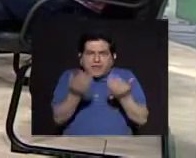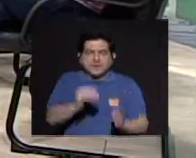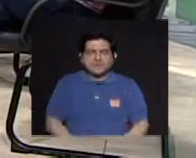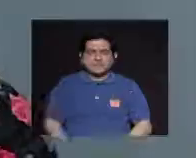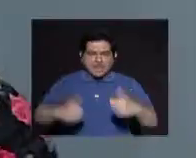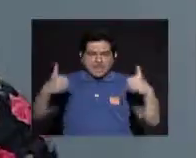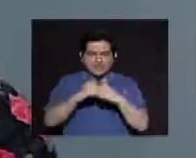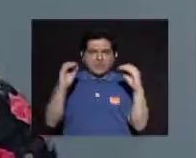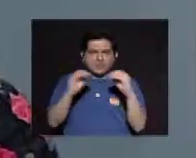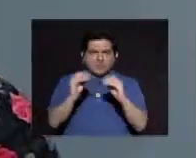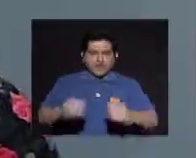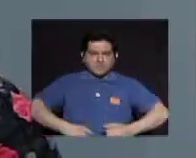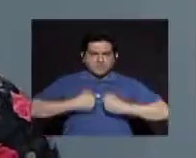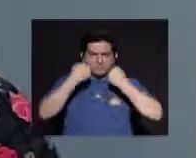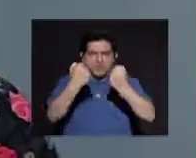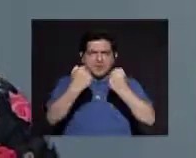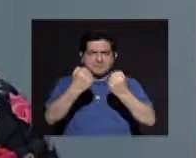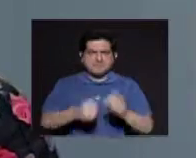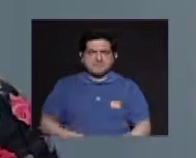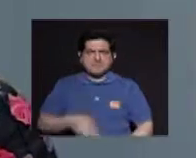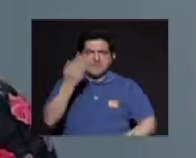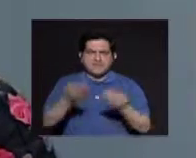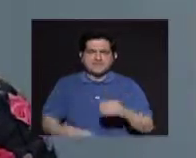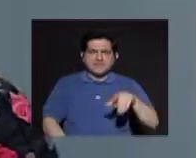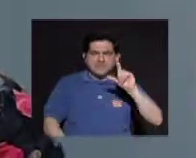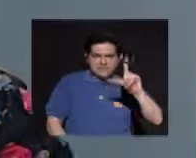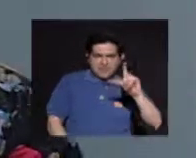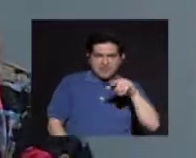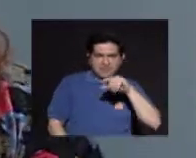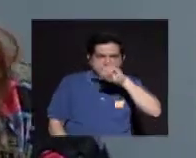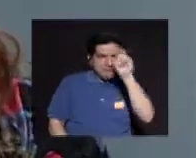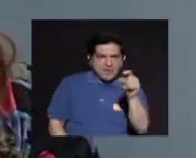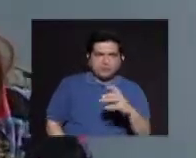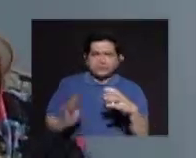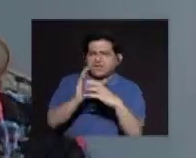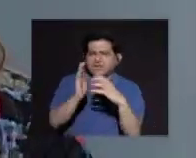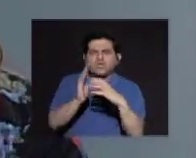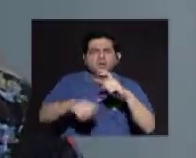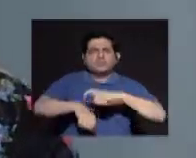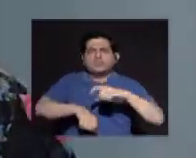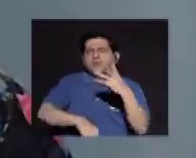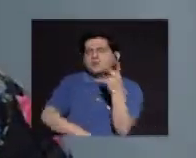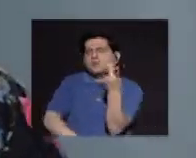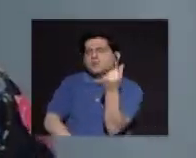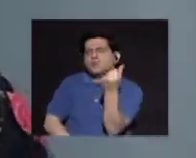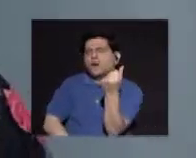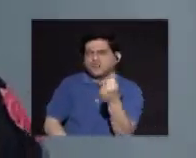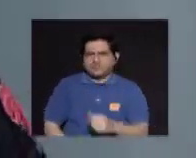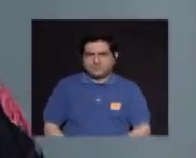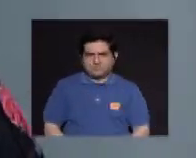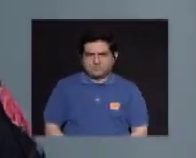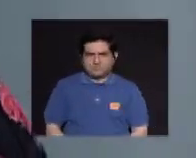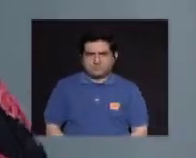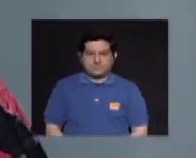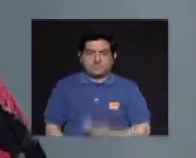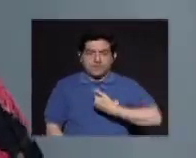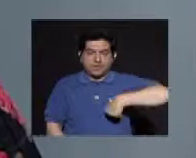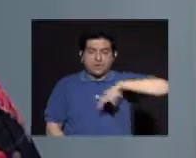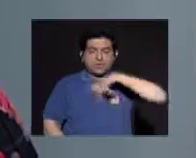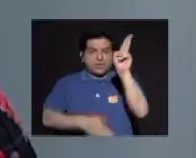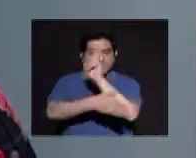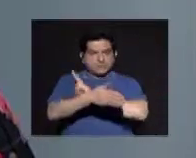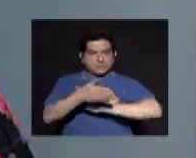de haber sido uno de los retos más fuertes. Entonces, tal vez, Laura, ¿cómo se trabajó el guión? Bueno, ¿Con cuánto tiempo, perdón? Sí,